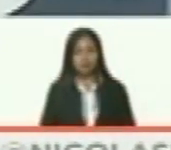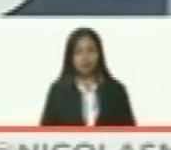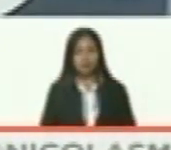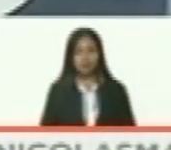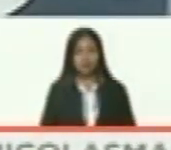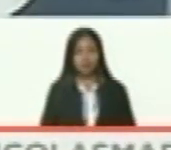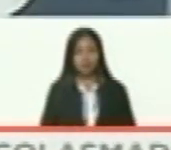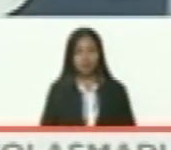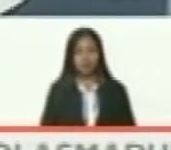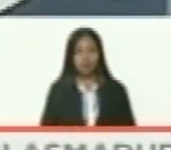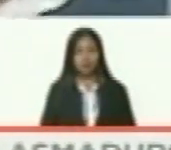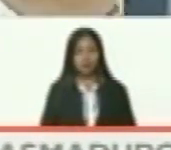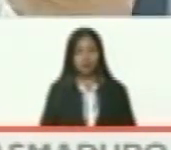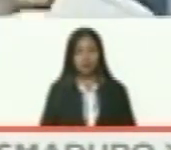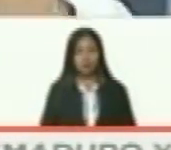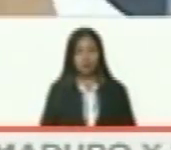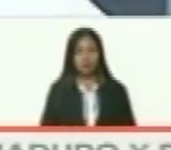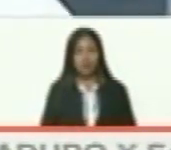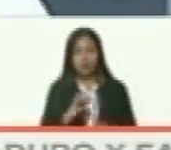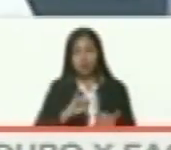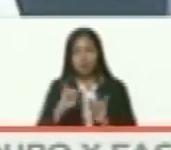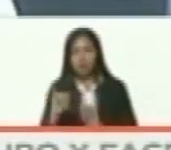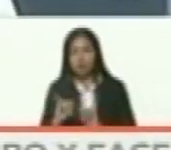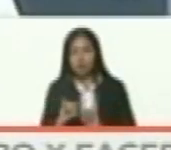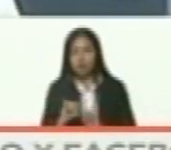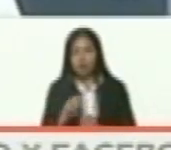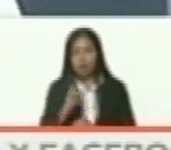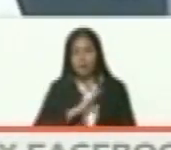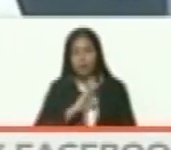ellos con la de ellos.